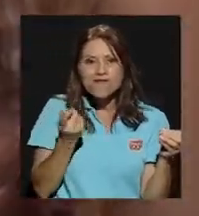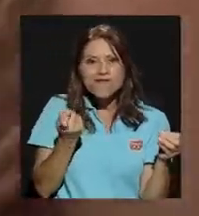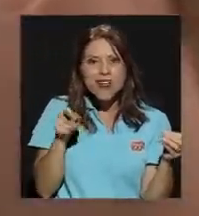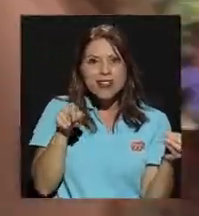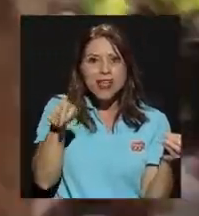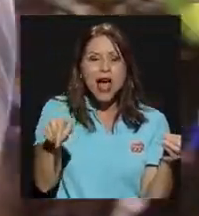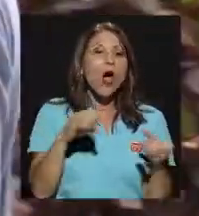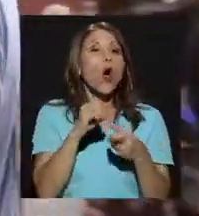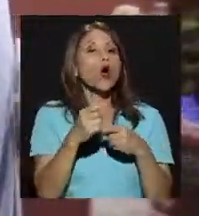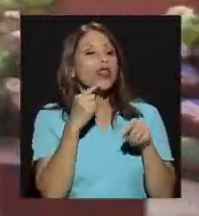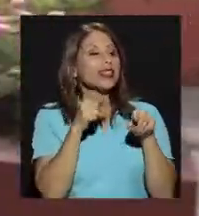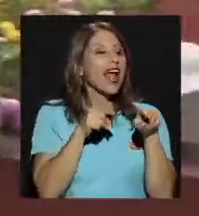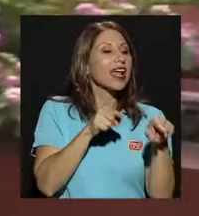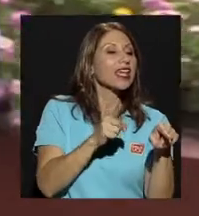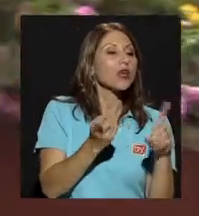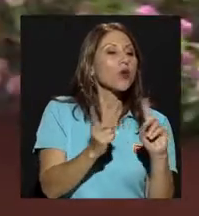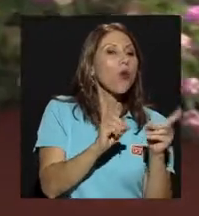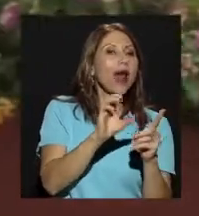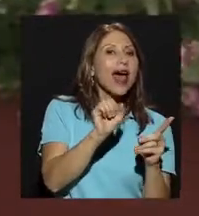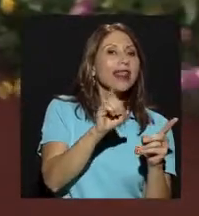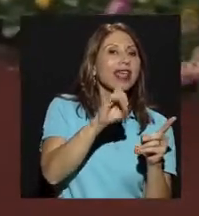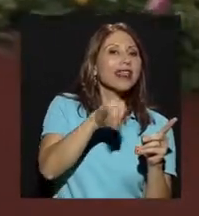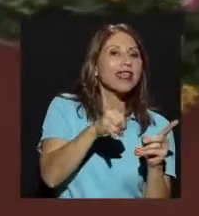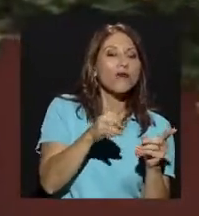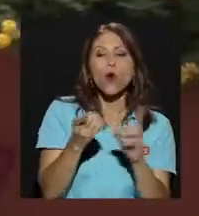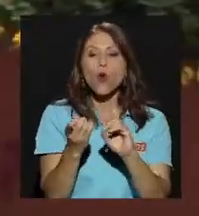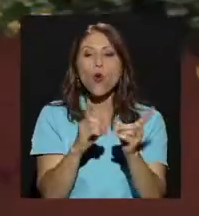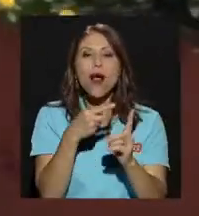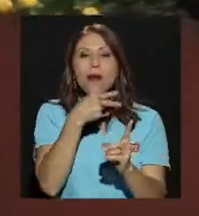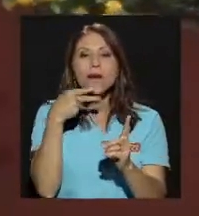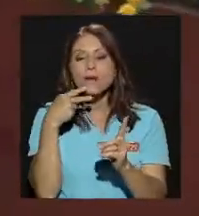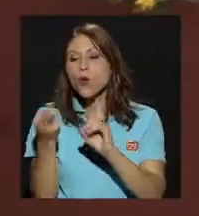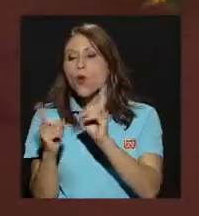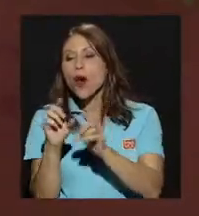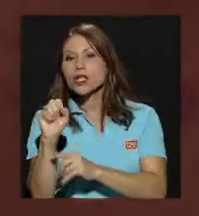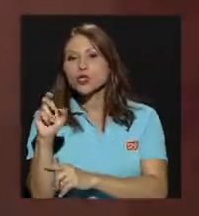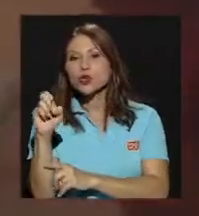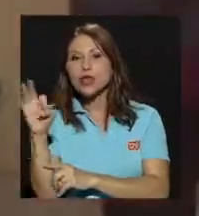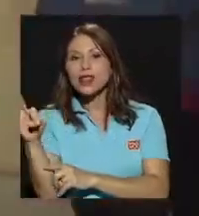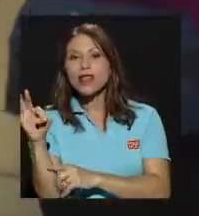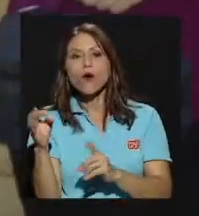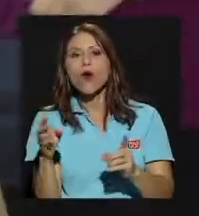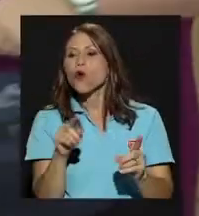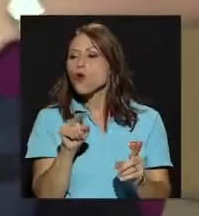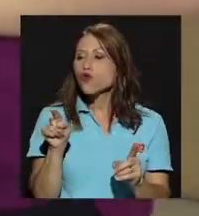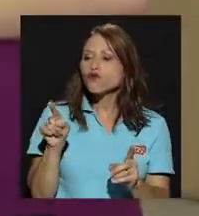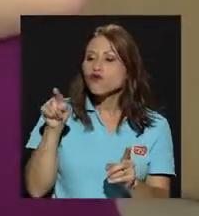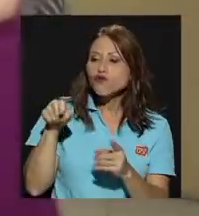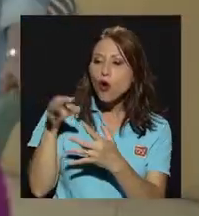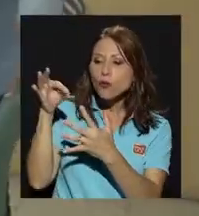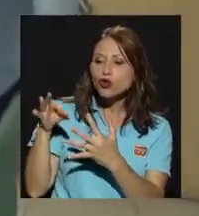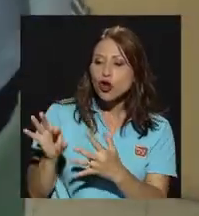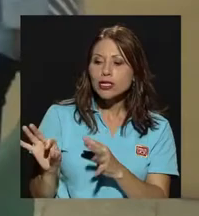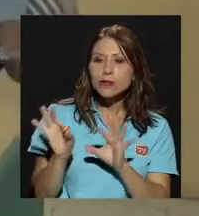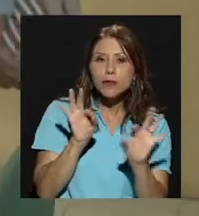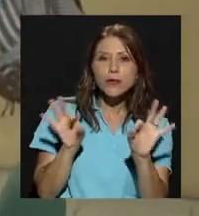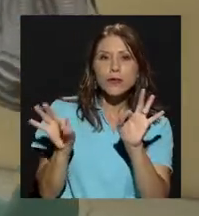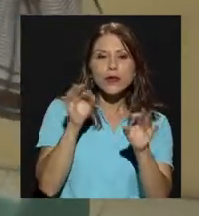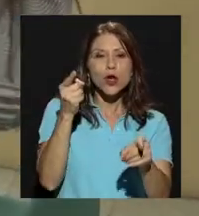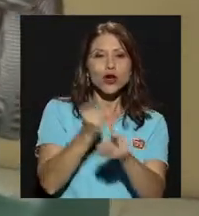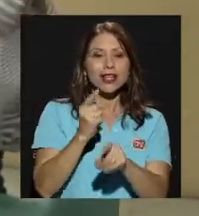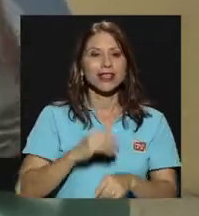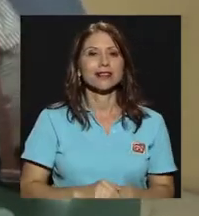aquí que cuál adjetivo, cuál verbo o cuál sustantivo va, cuál sería el correcto, y uno elige las opciones